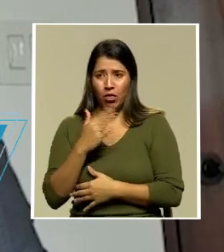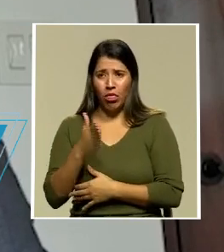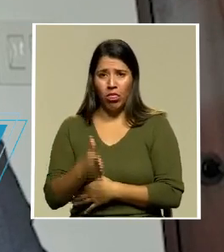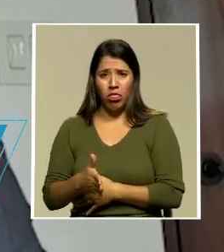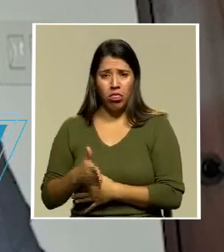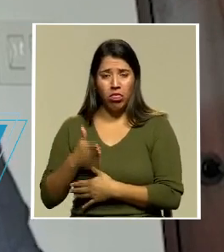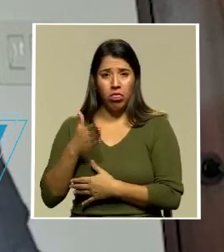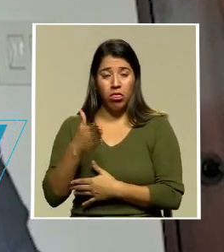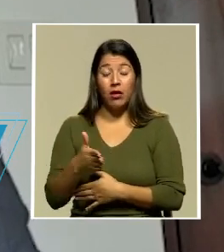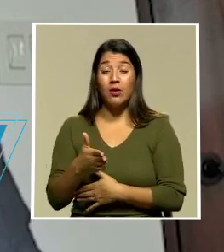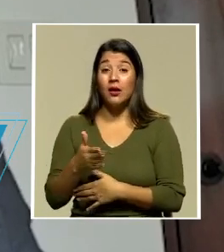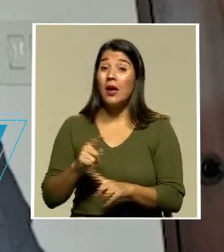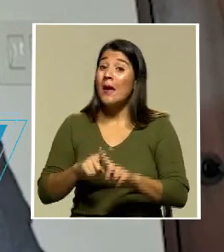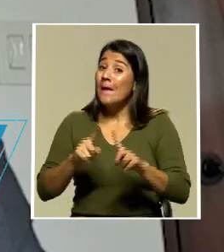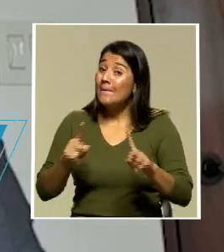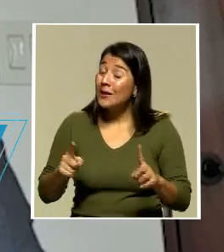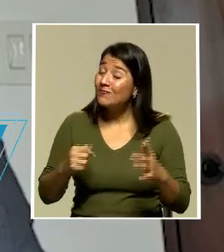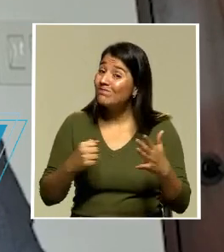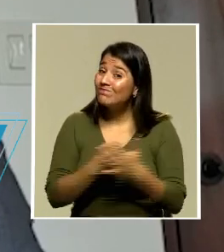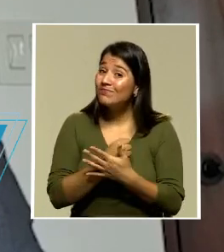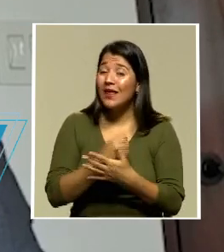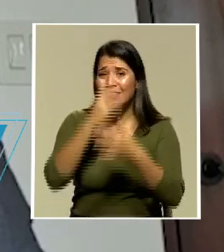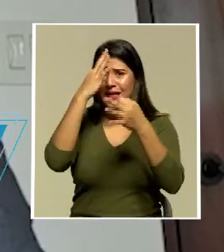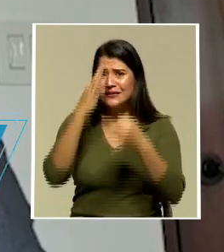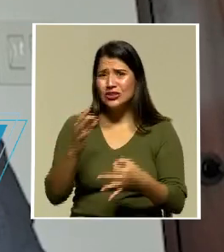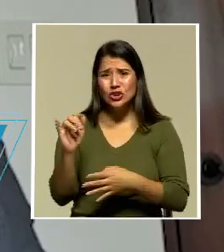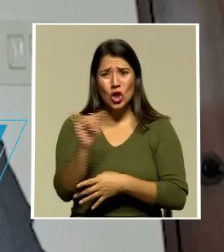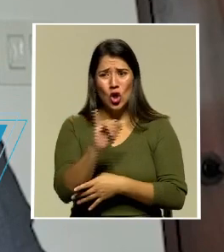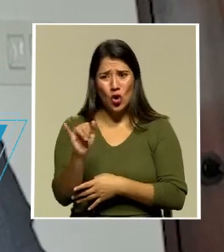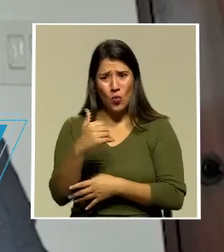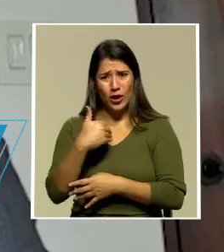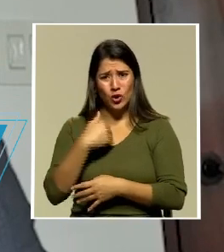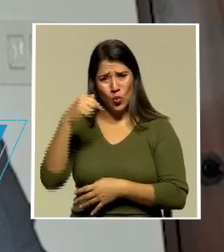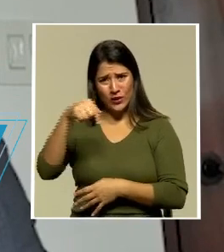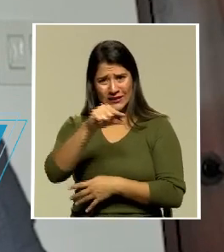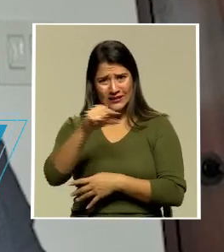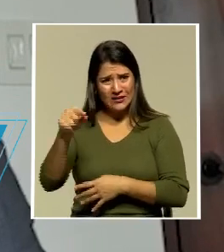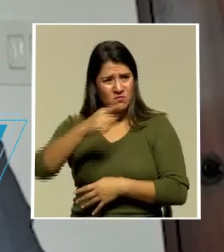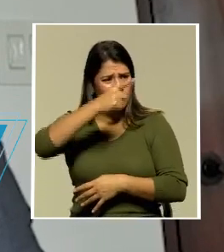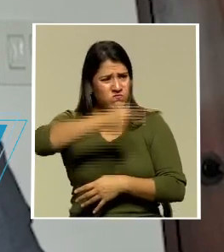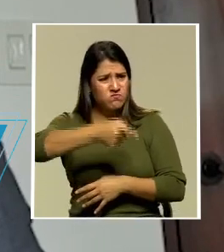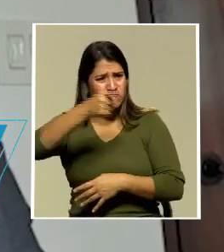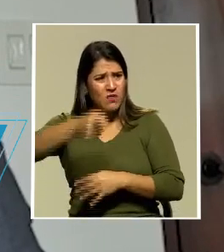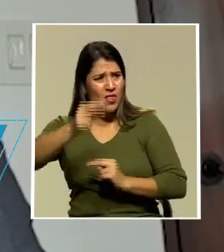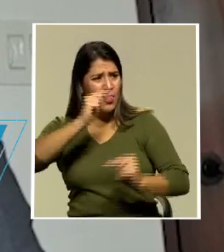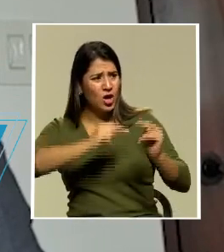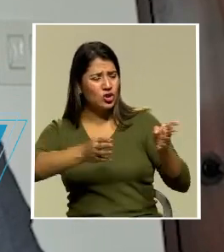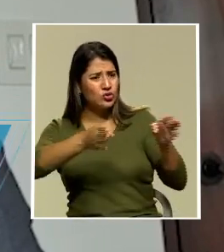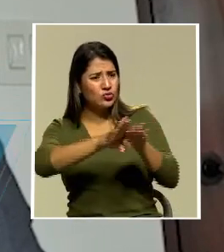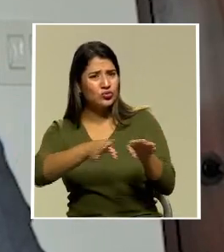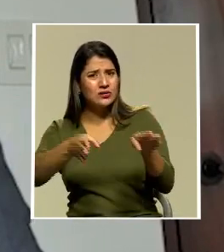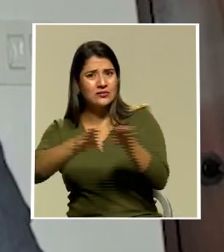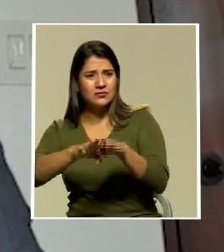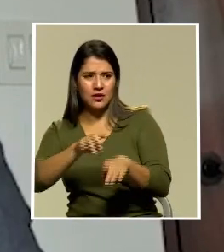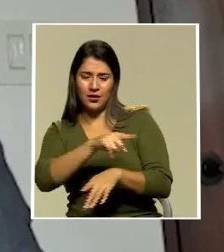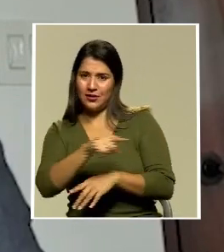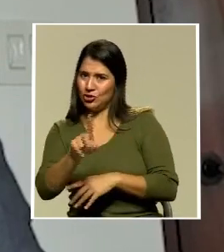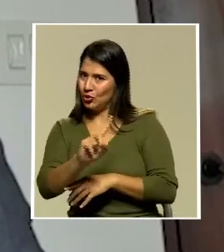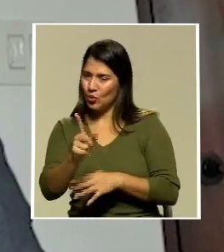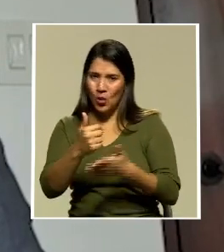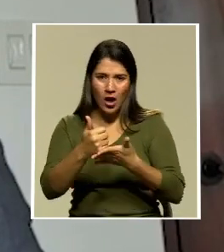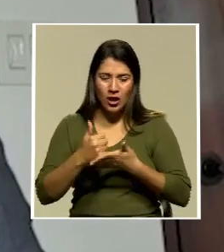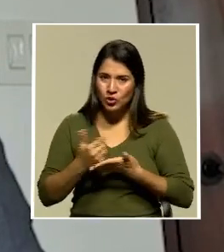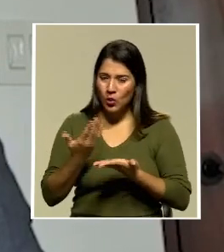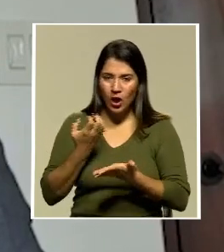quisiéramos. Lastimosamente, medidas como las de esta semana que obligan a que los negocios tengan que cerrar no ayudan.